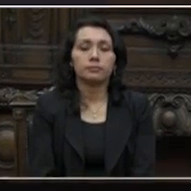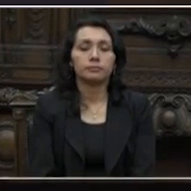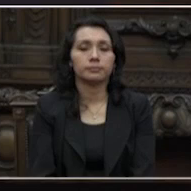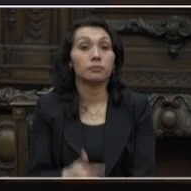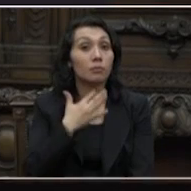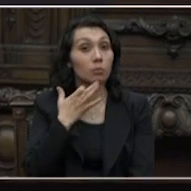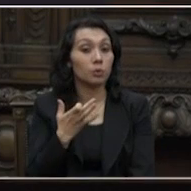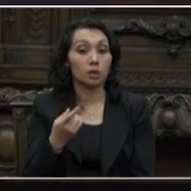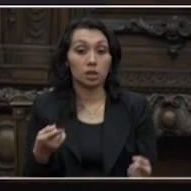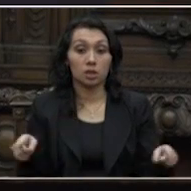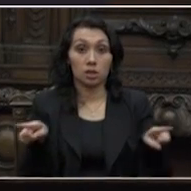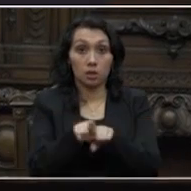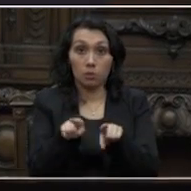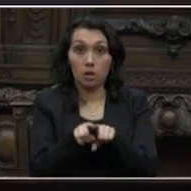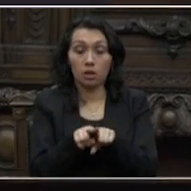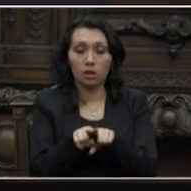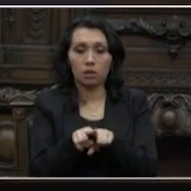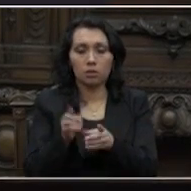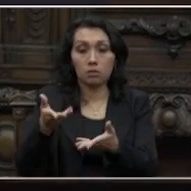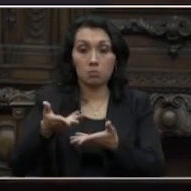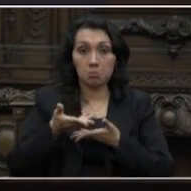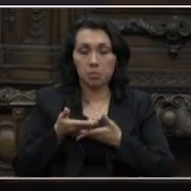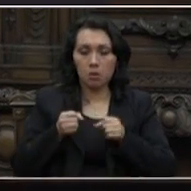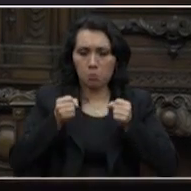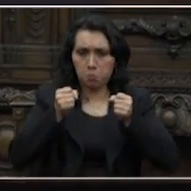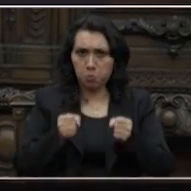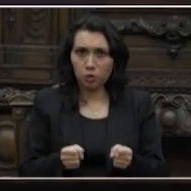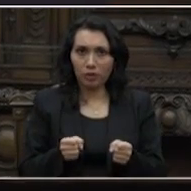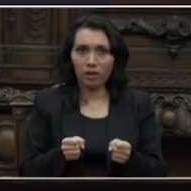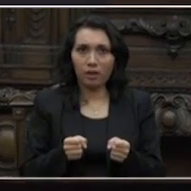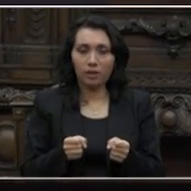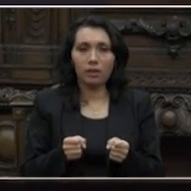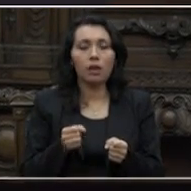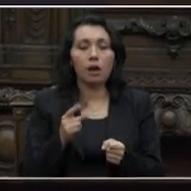Porque la igualdad nos dio la posibilidad